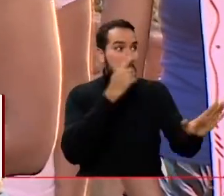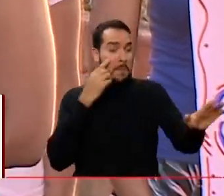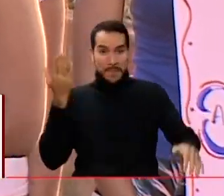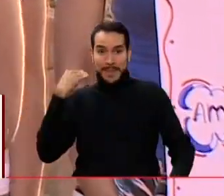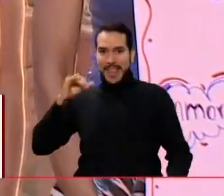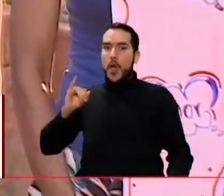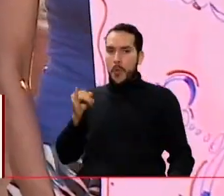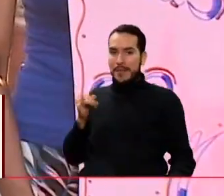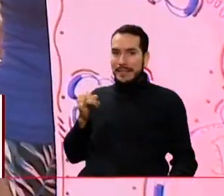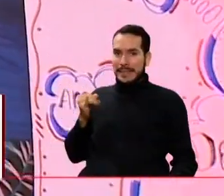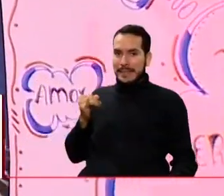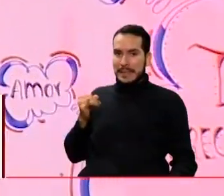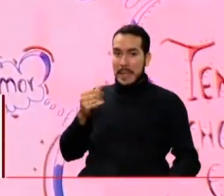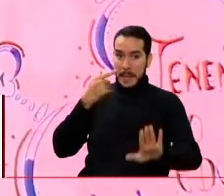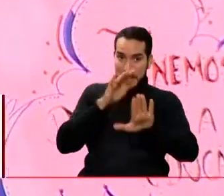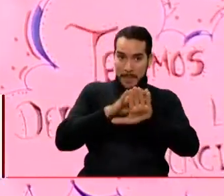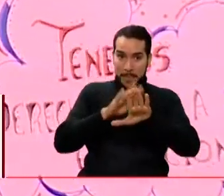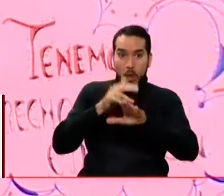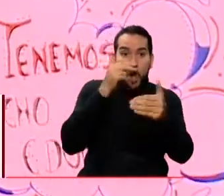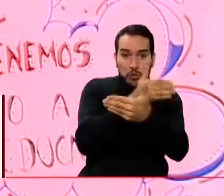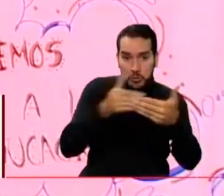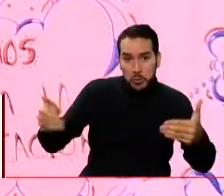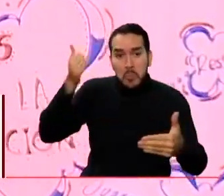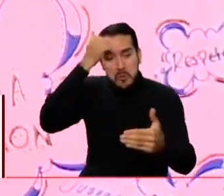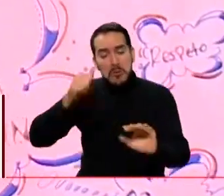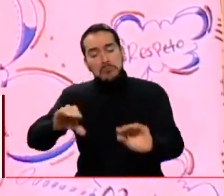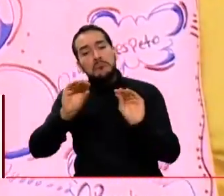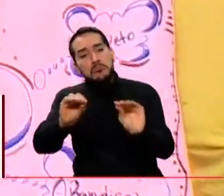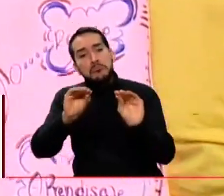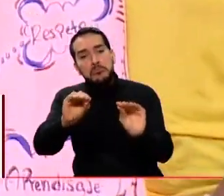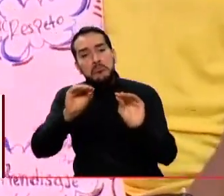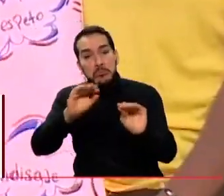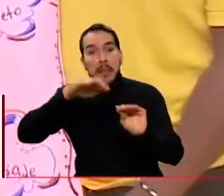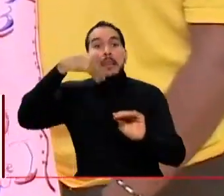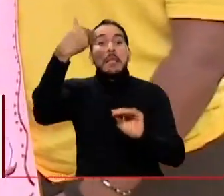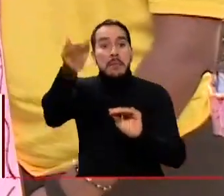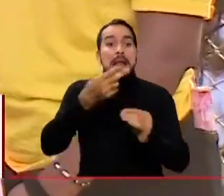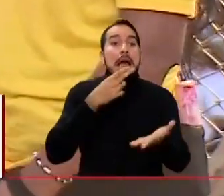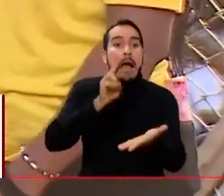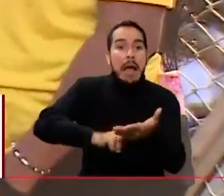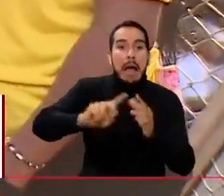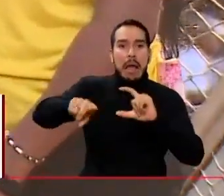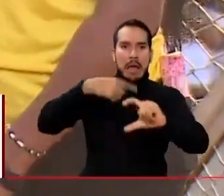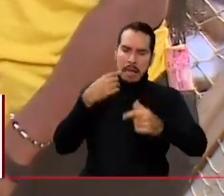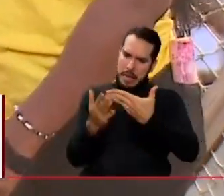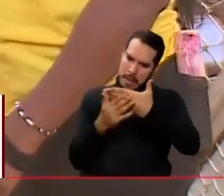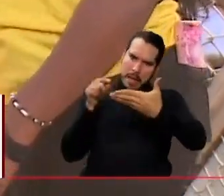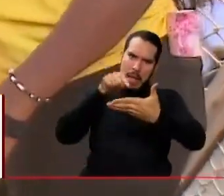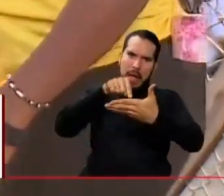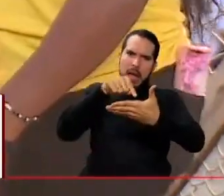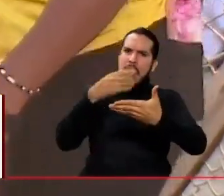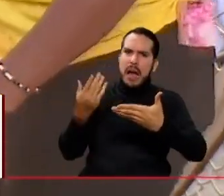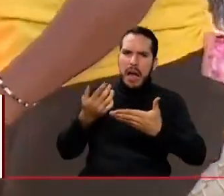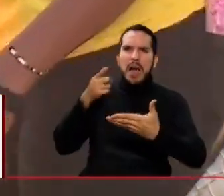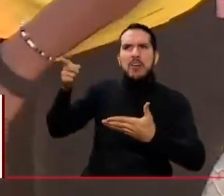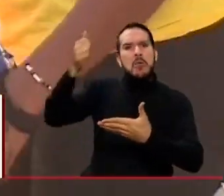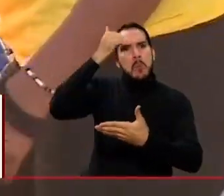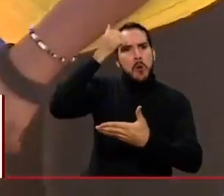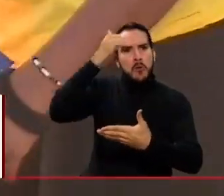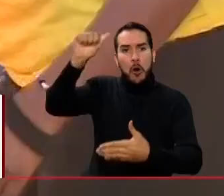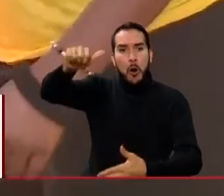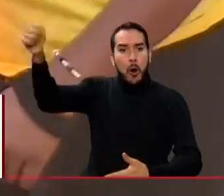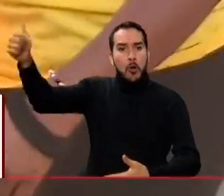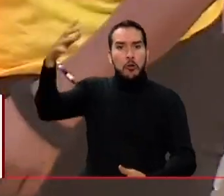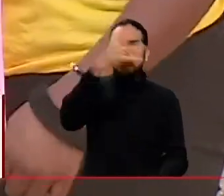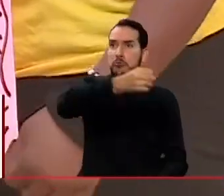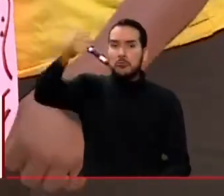profesora, pero después nos mandaron un comunicado de que la profesora la habían solicitado en otro colegio y nos